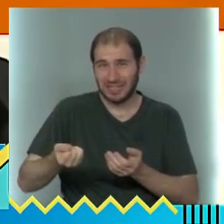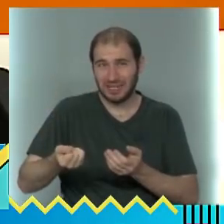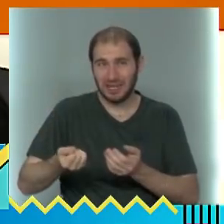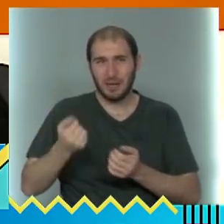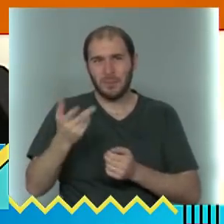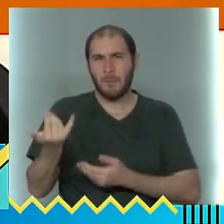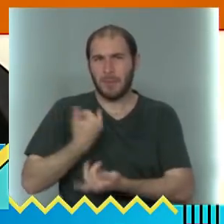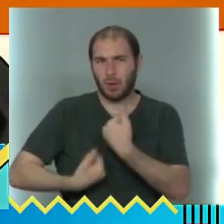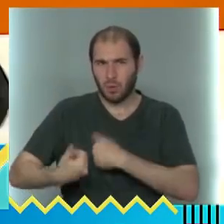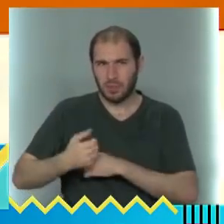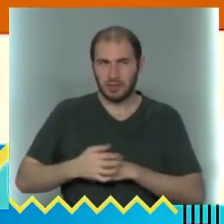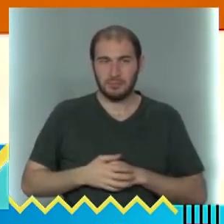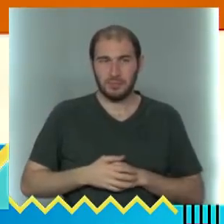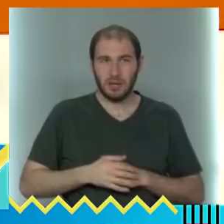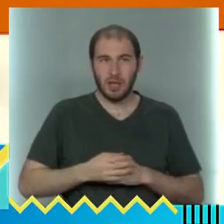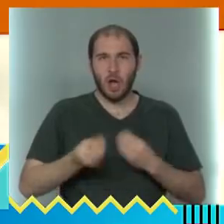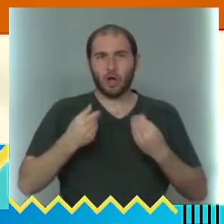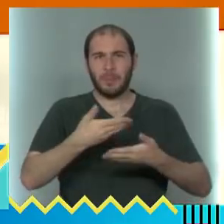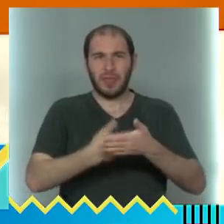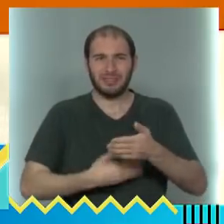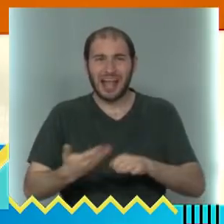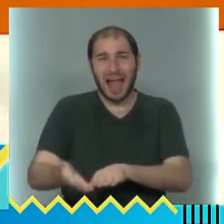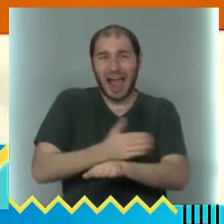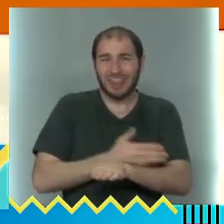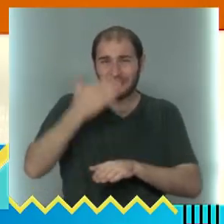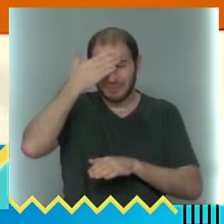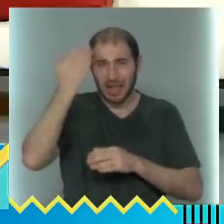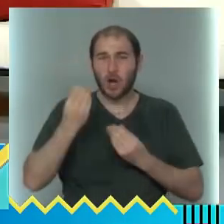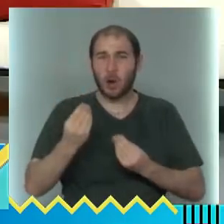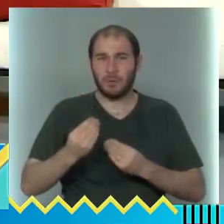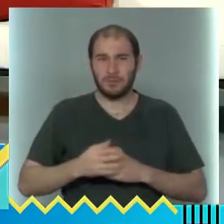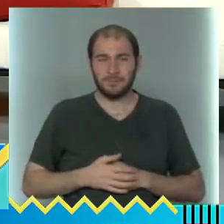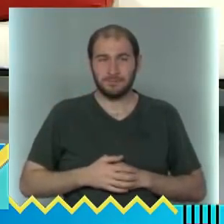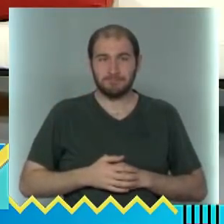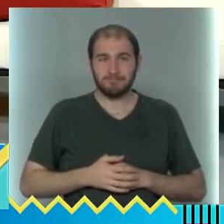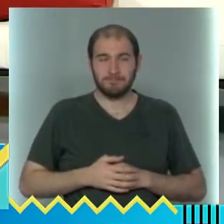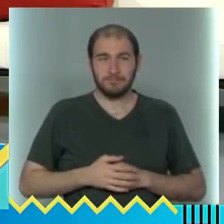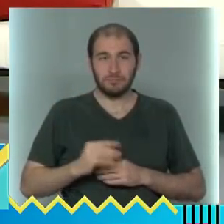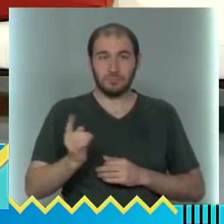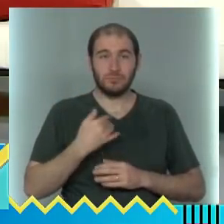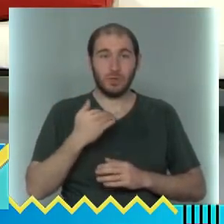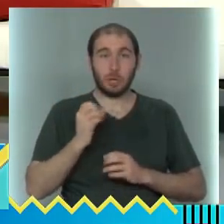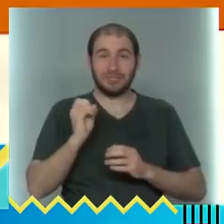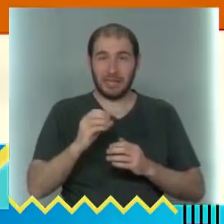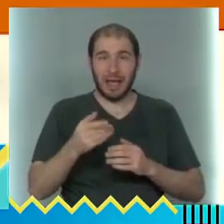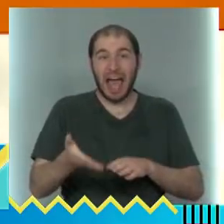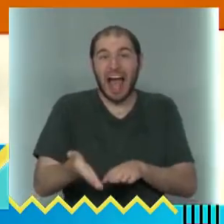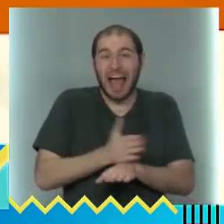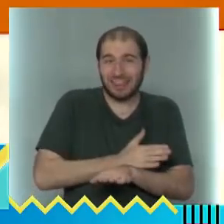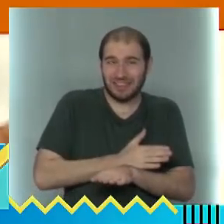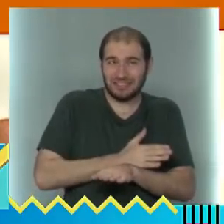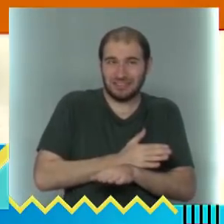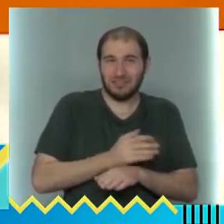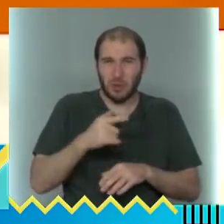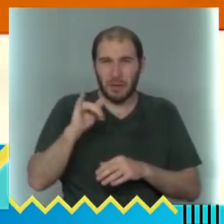Entonces, vos me decís, ¿cómo diagnosticamos precozmente la enfermedad? Y lo que nosotros denominamos precoz,